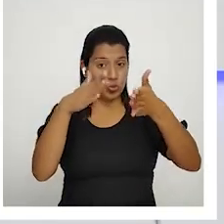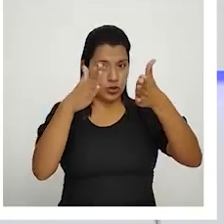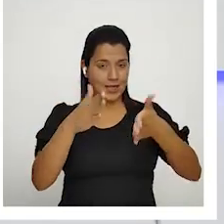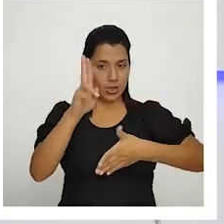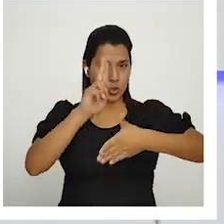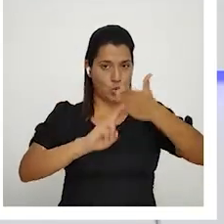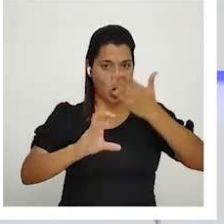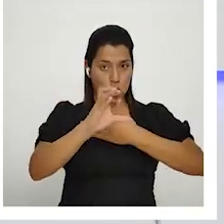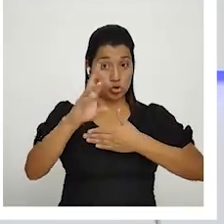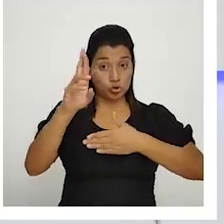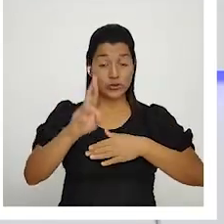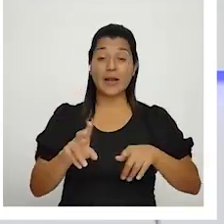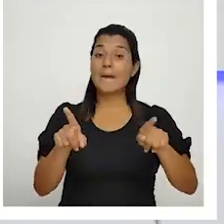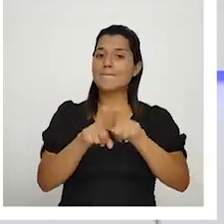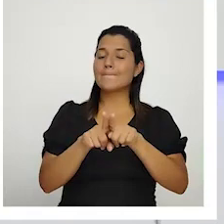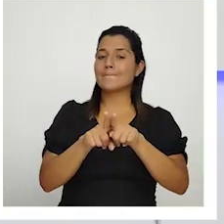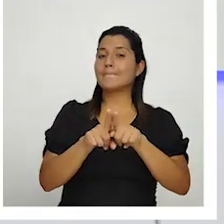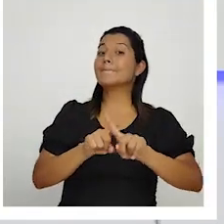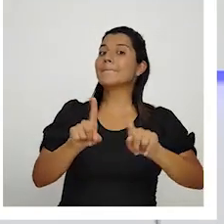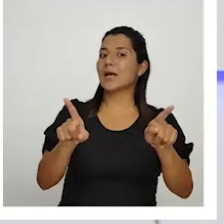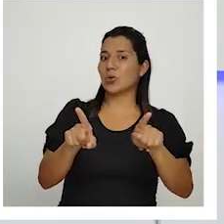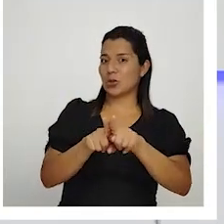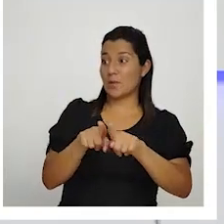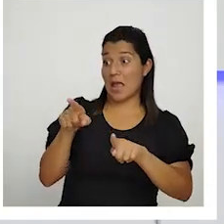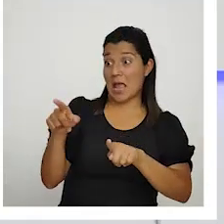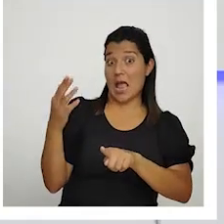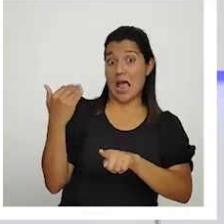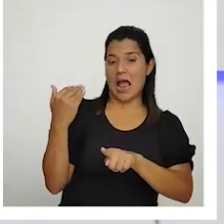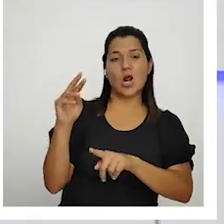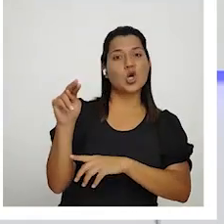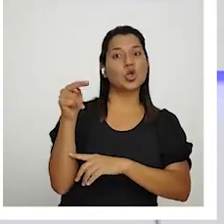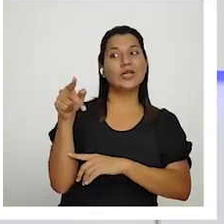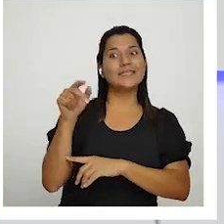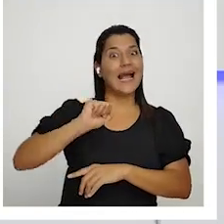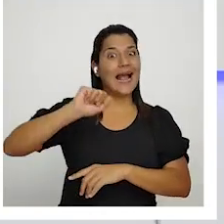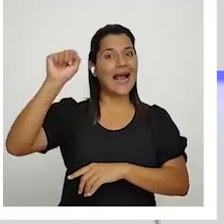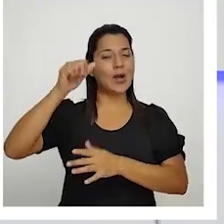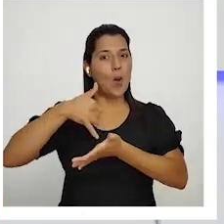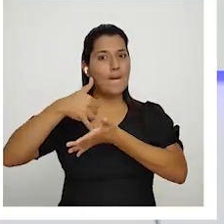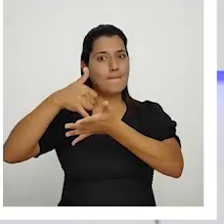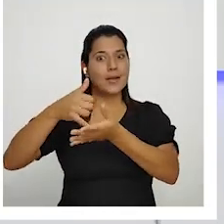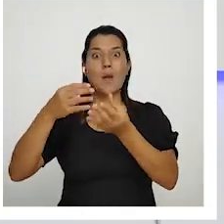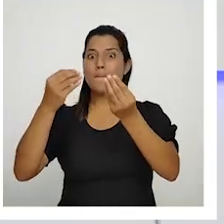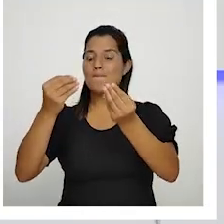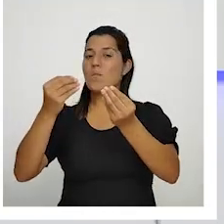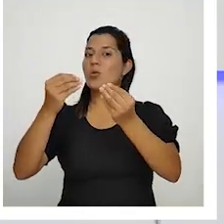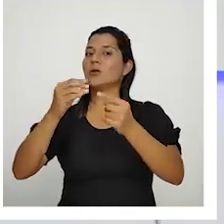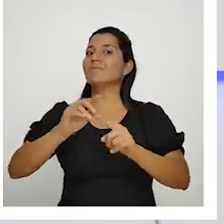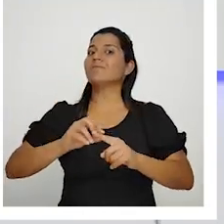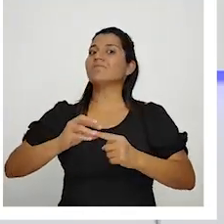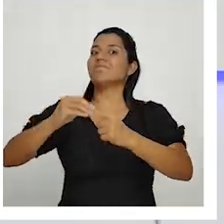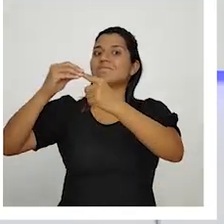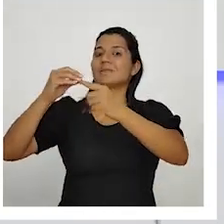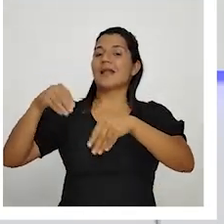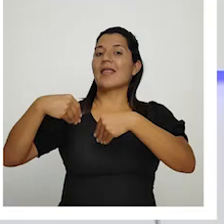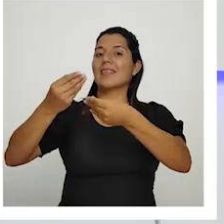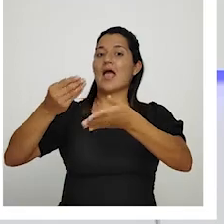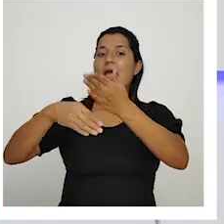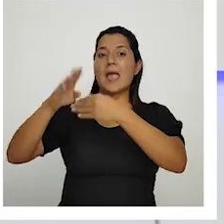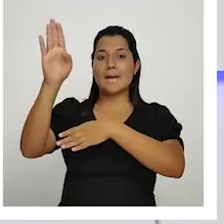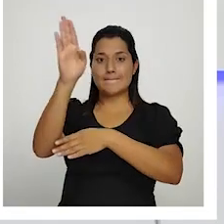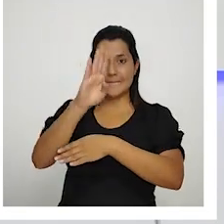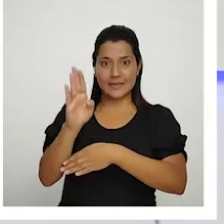eso, hace algunos días salió una noticia de que ella fue favorecida con un premio muy exclusivo que dan en Brasil por